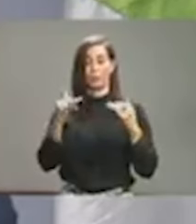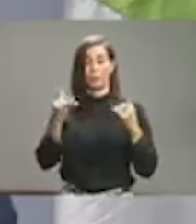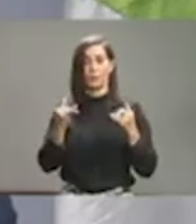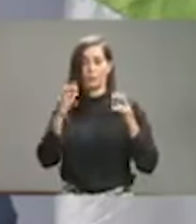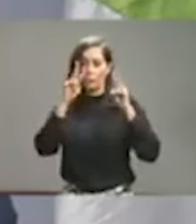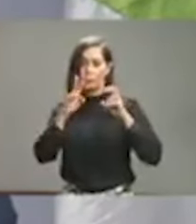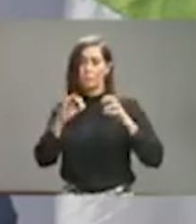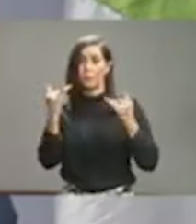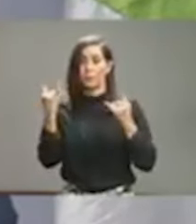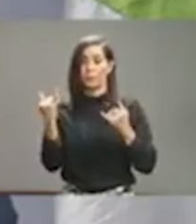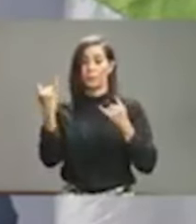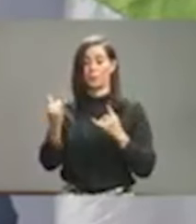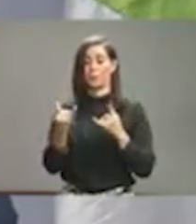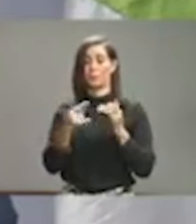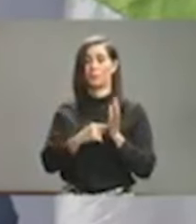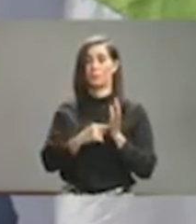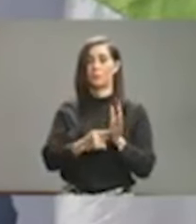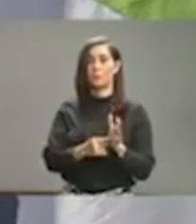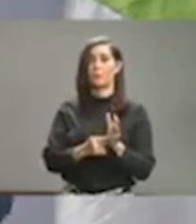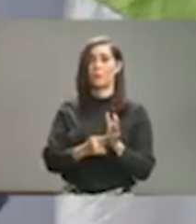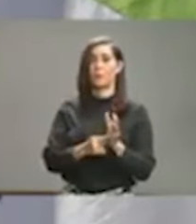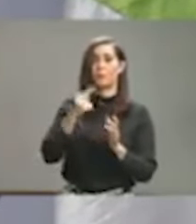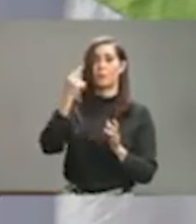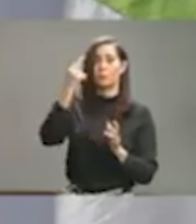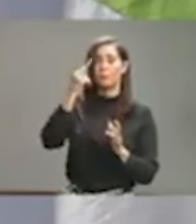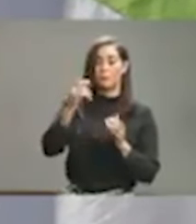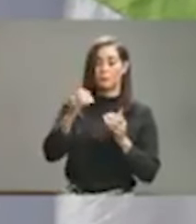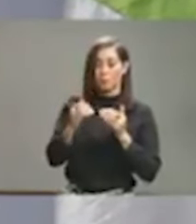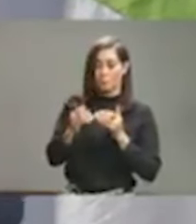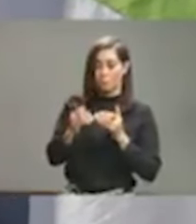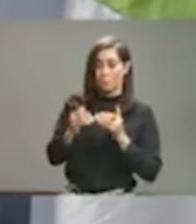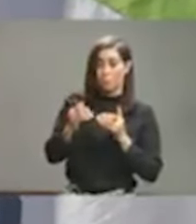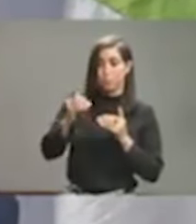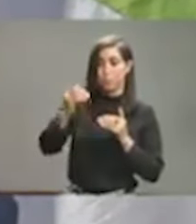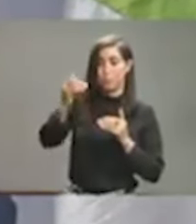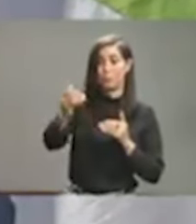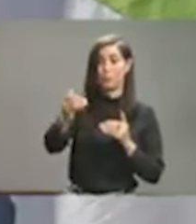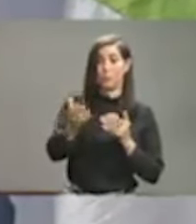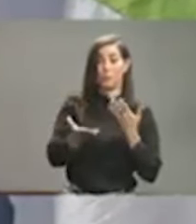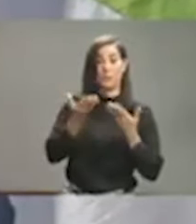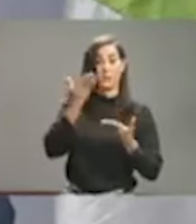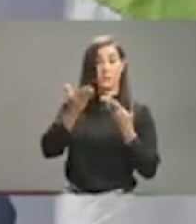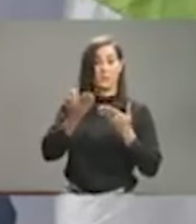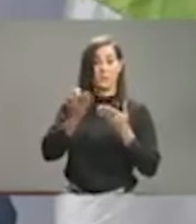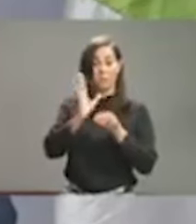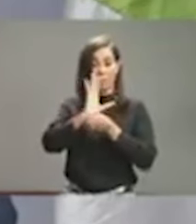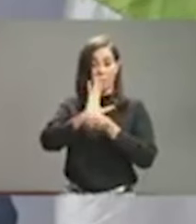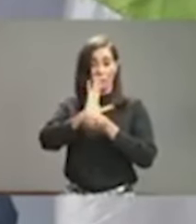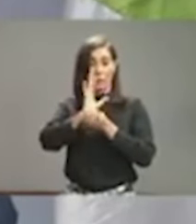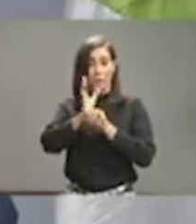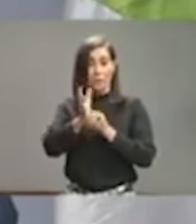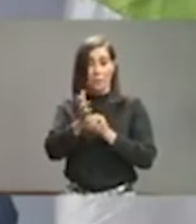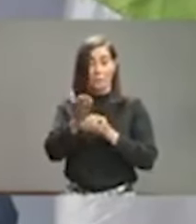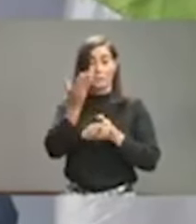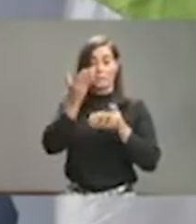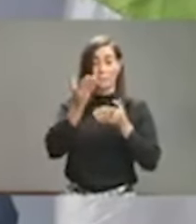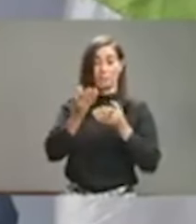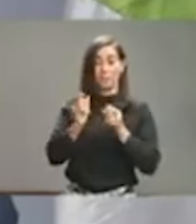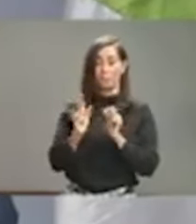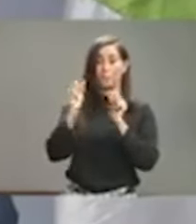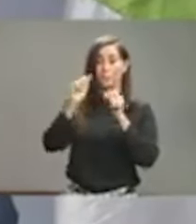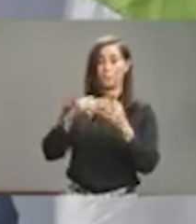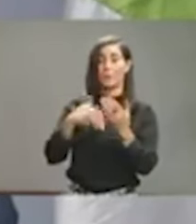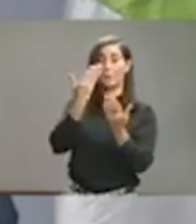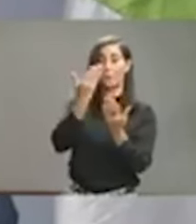indican una prolongación que sobrepasa el mes de junio en la curva que se manejan si no